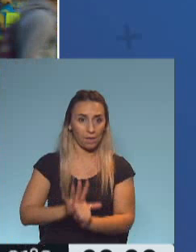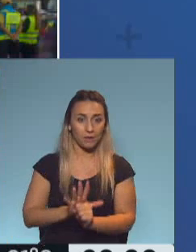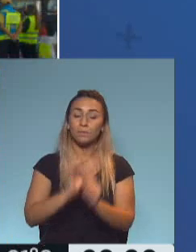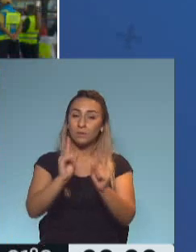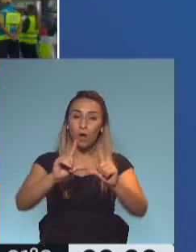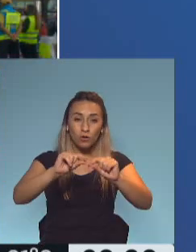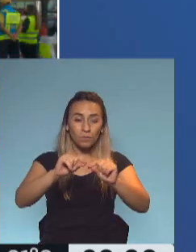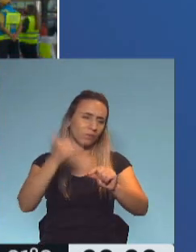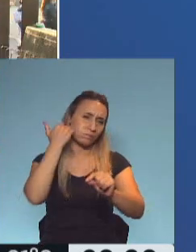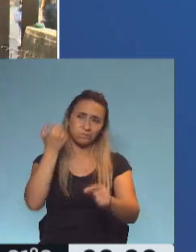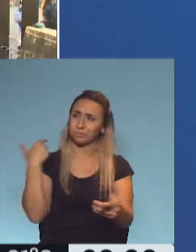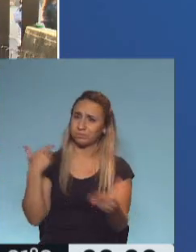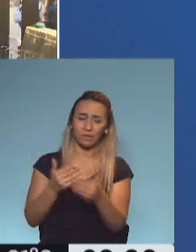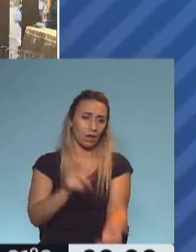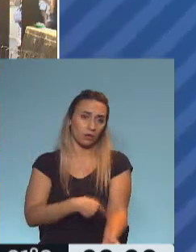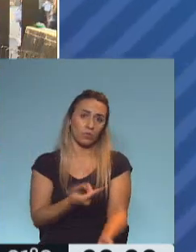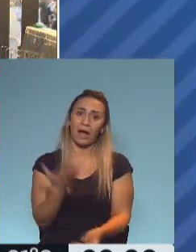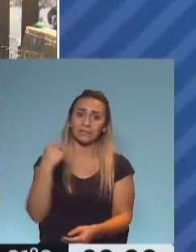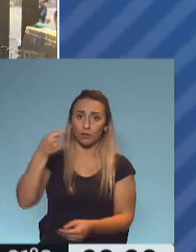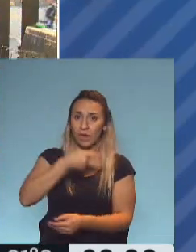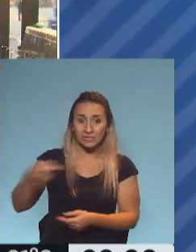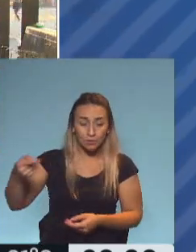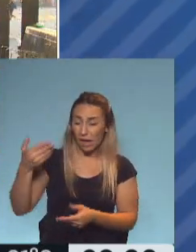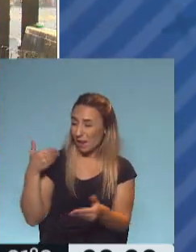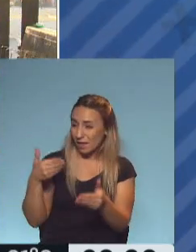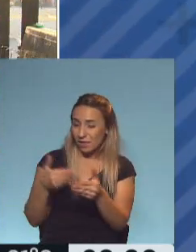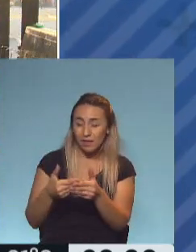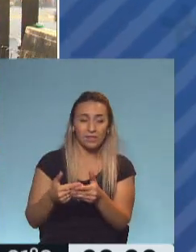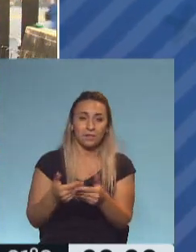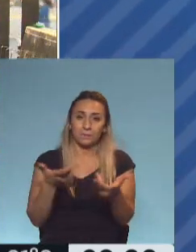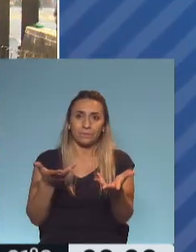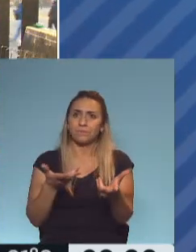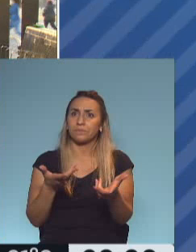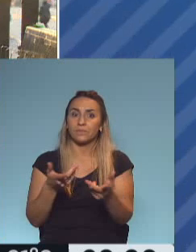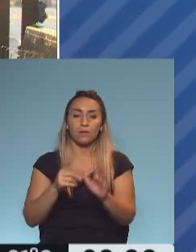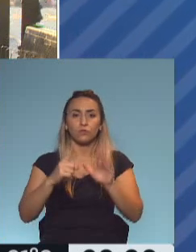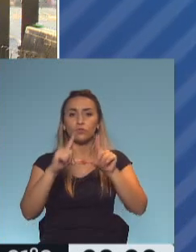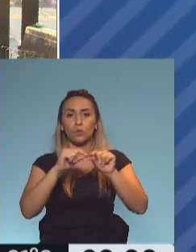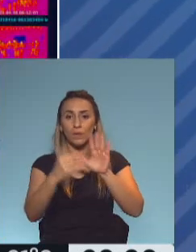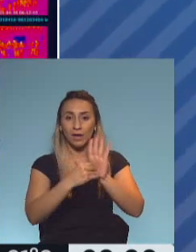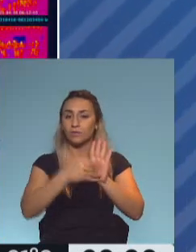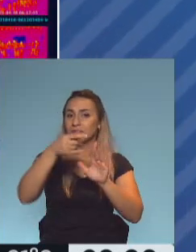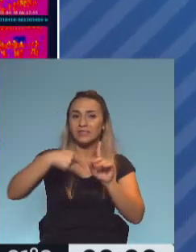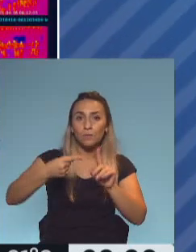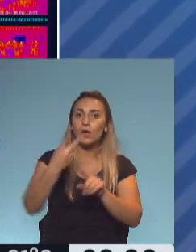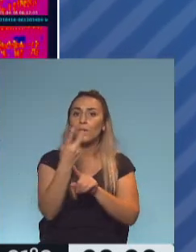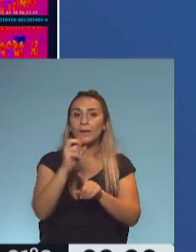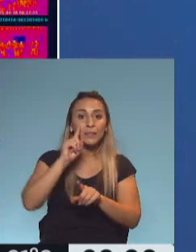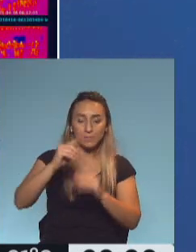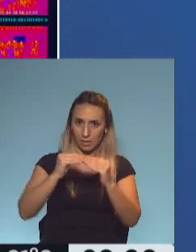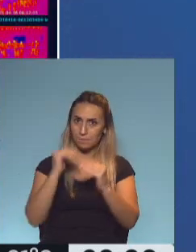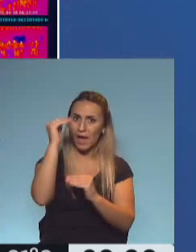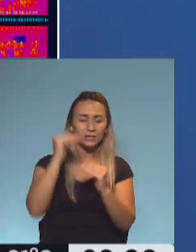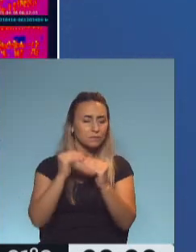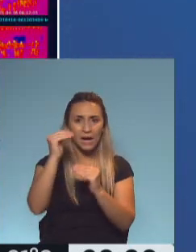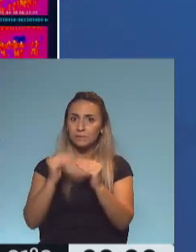cuales ya estamos acostumbrados, ya desde hace una semana estamos acostumbrados a hablar de ese número. Arriba de 20.000, hoy casi 30.000, como